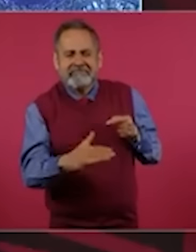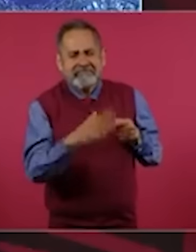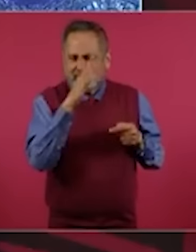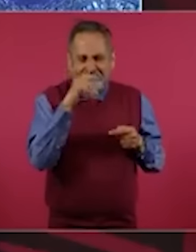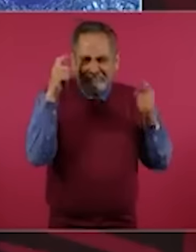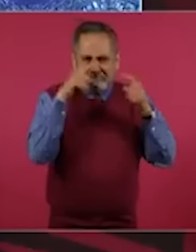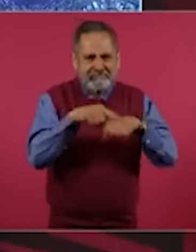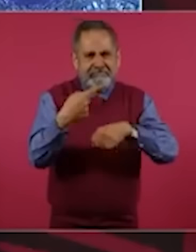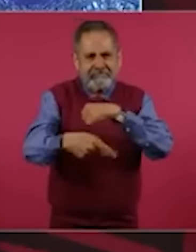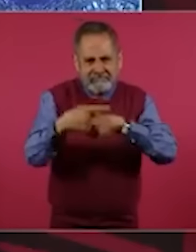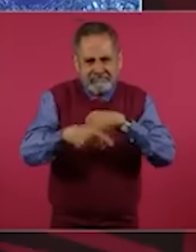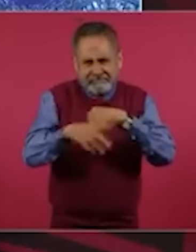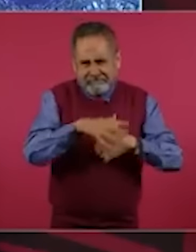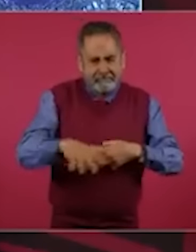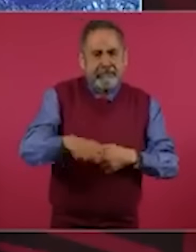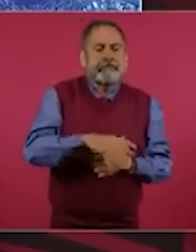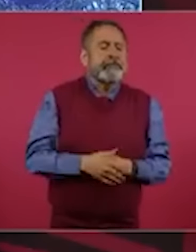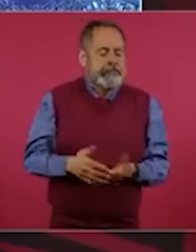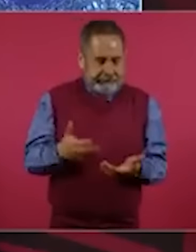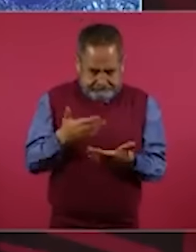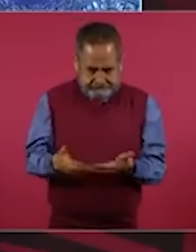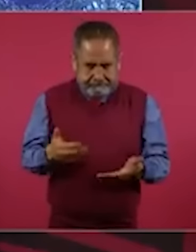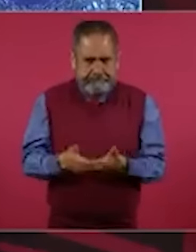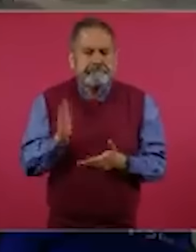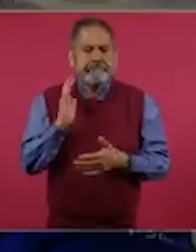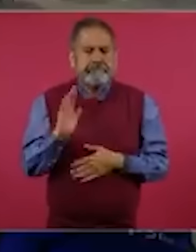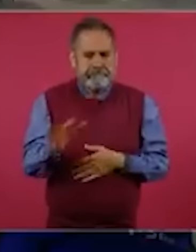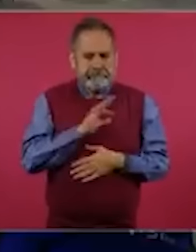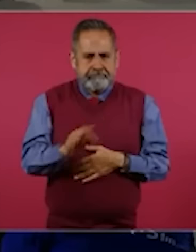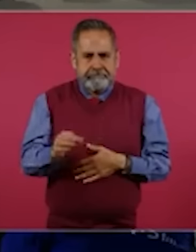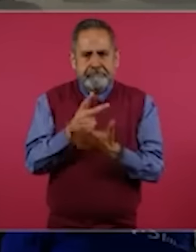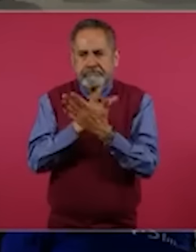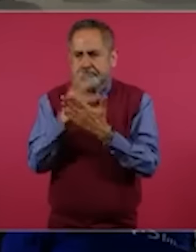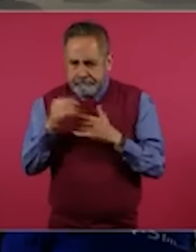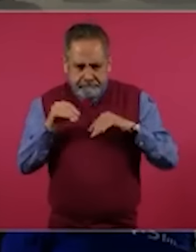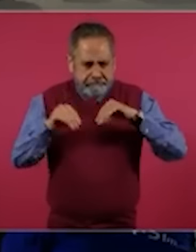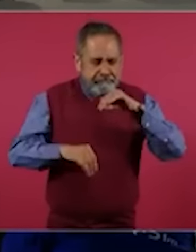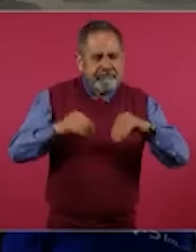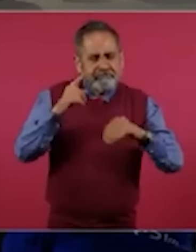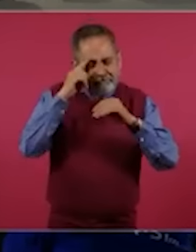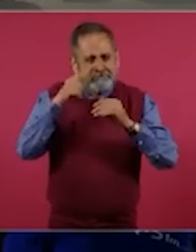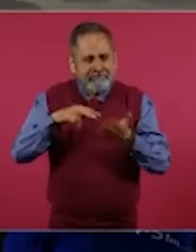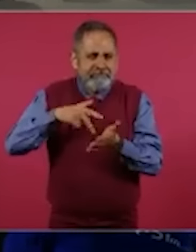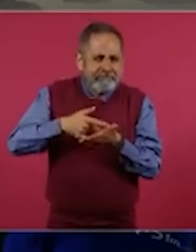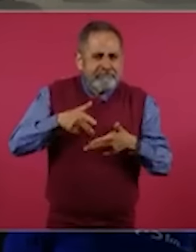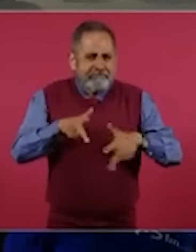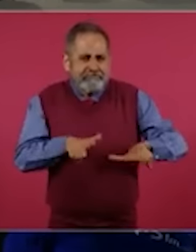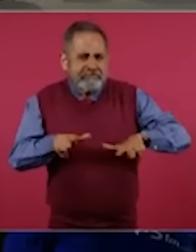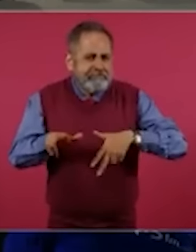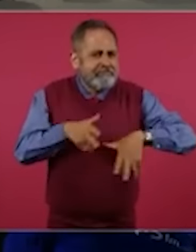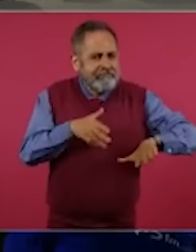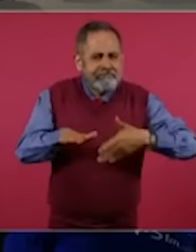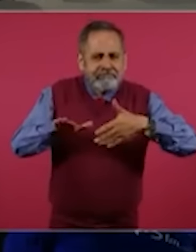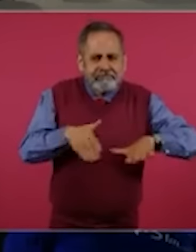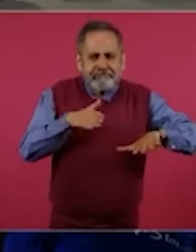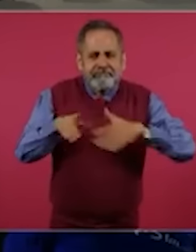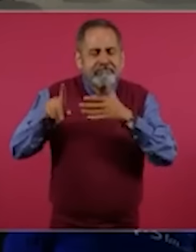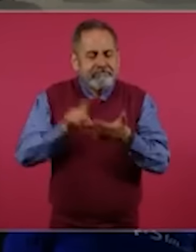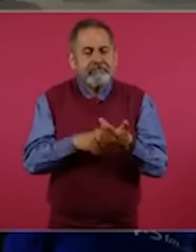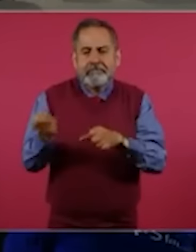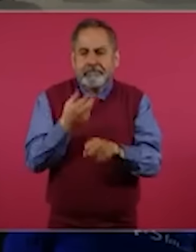eran muy peligrosas, y ahora se pueden transitar en un proyecto de senderismo urbano que hizo la Secretaría de Medio Ambiente